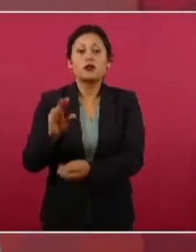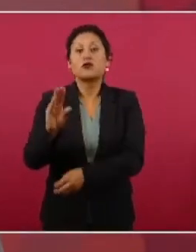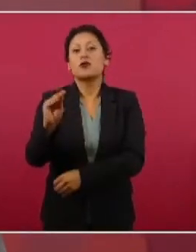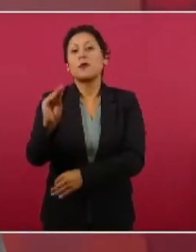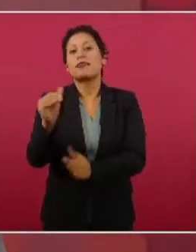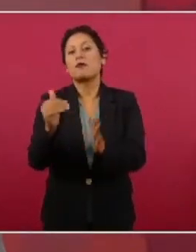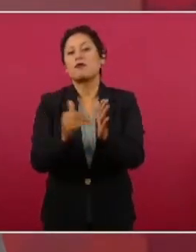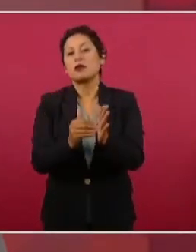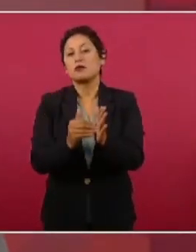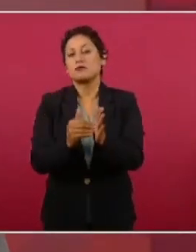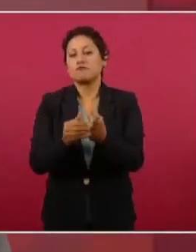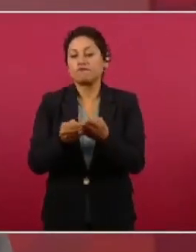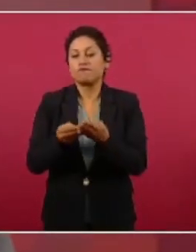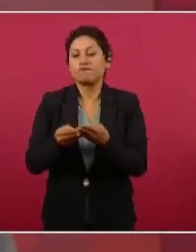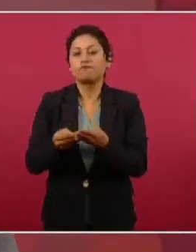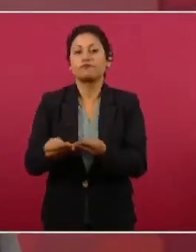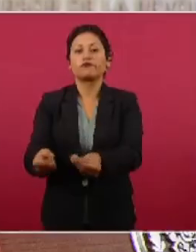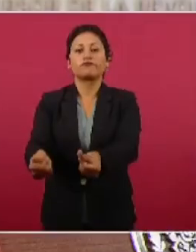90,000.